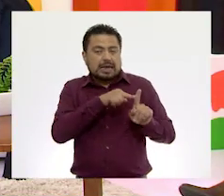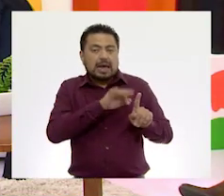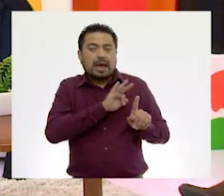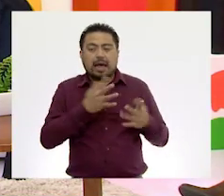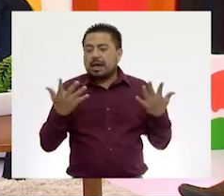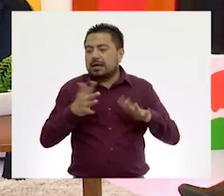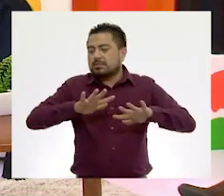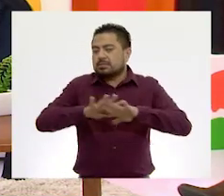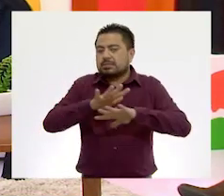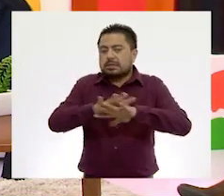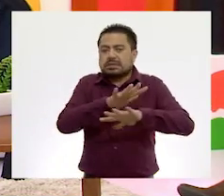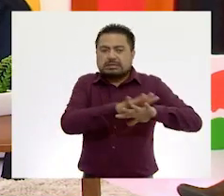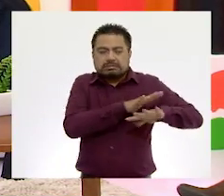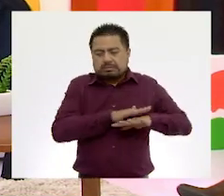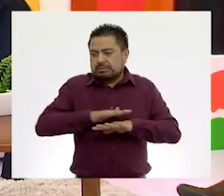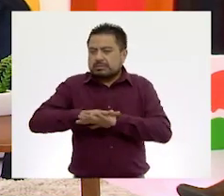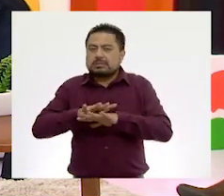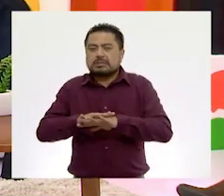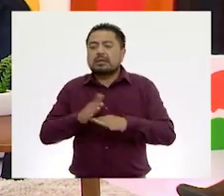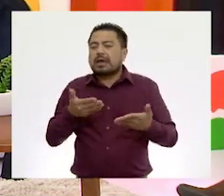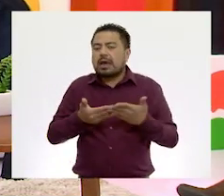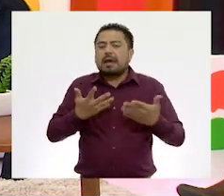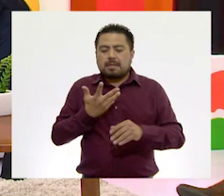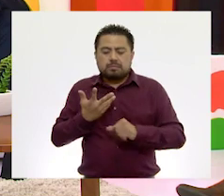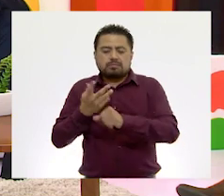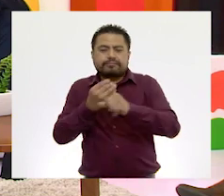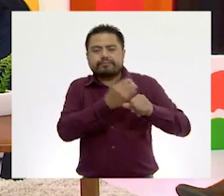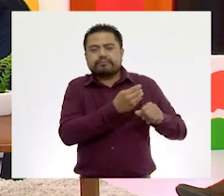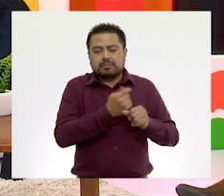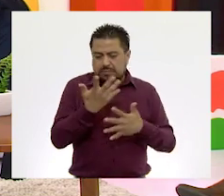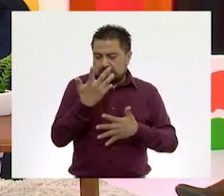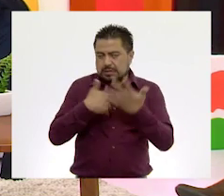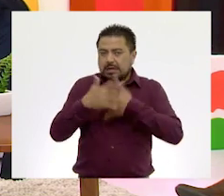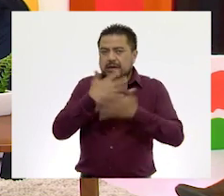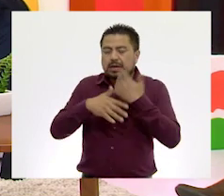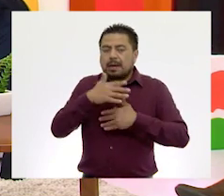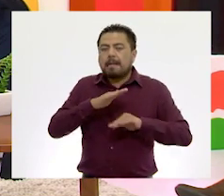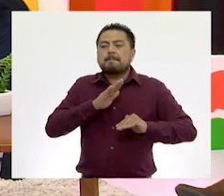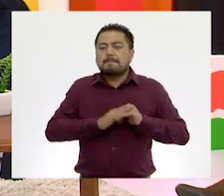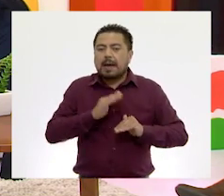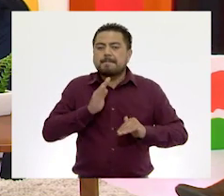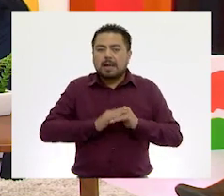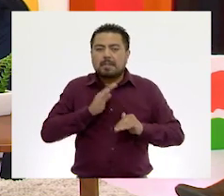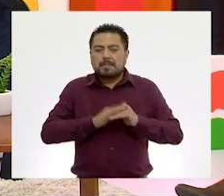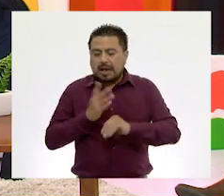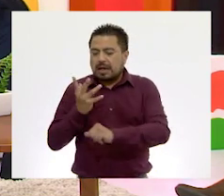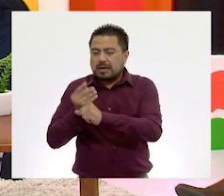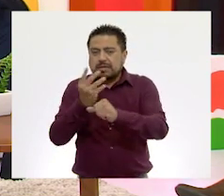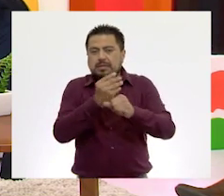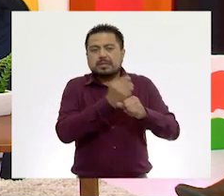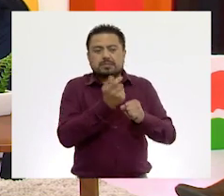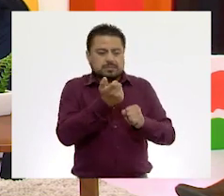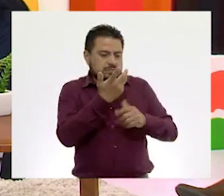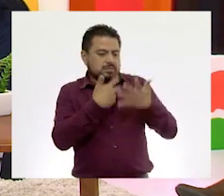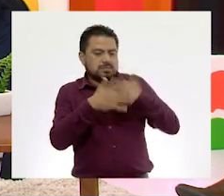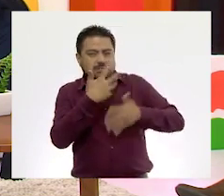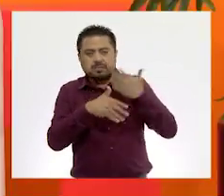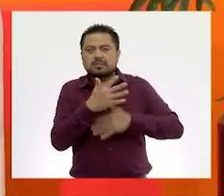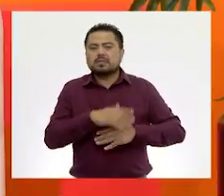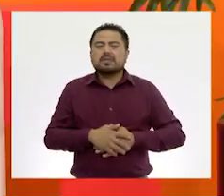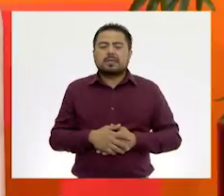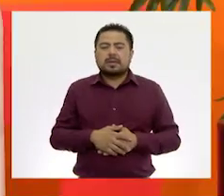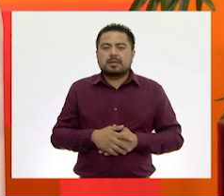haciendo este cambio del chip, ¿no? Y van entonces implementando ya la lengua de señas y cada vez más componentes de la lengua de señas.